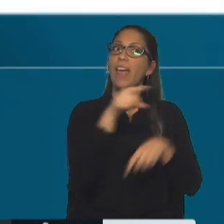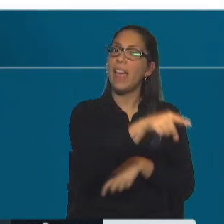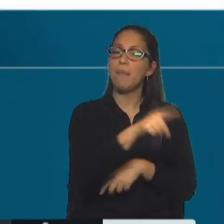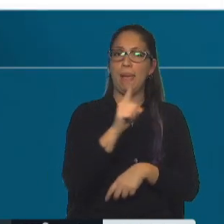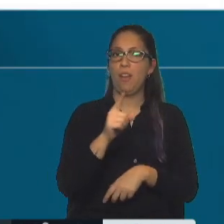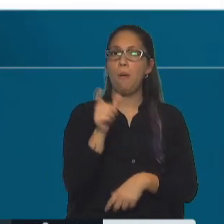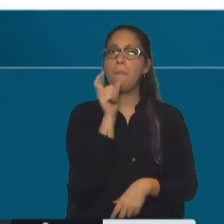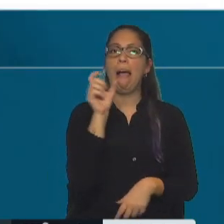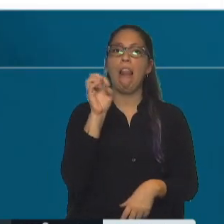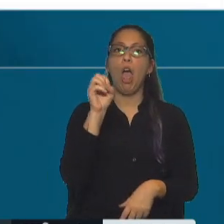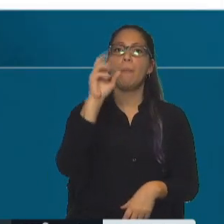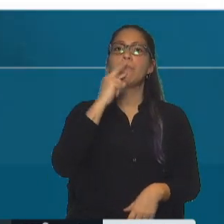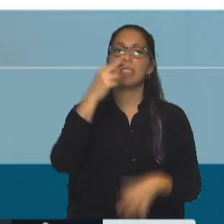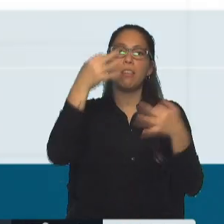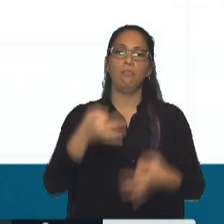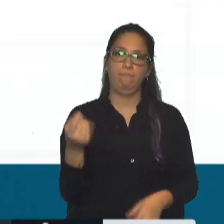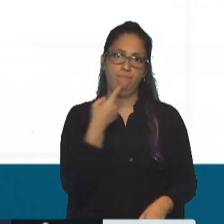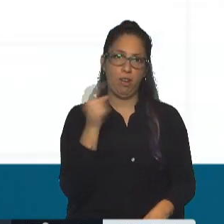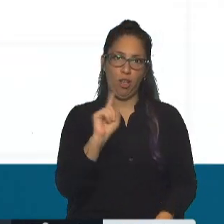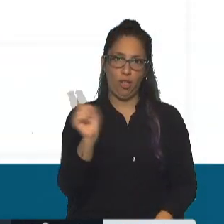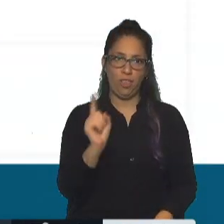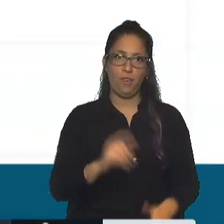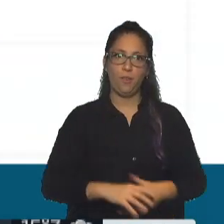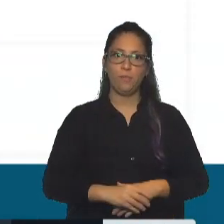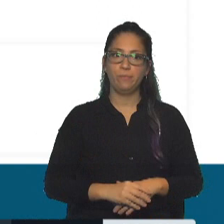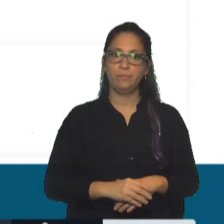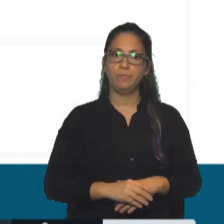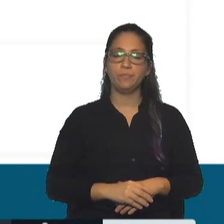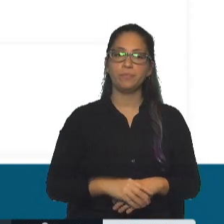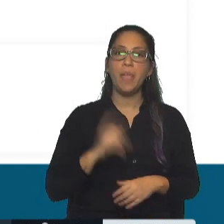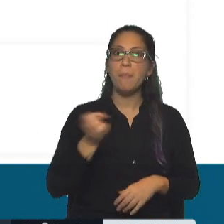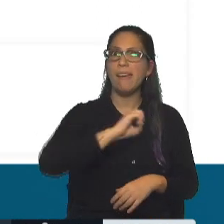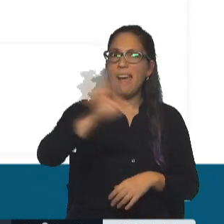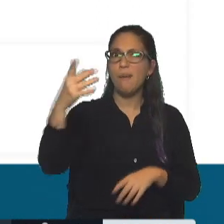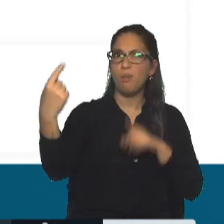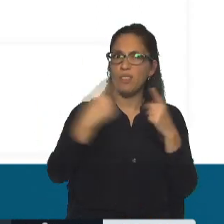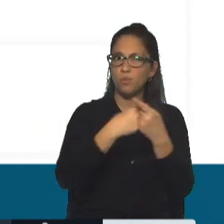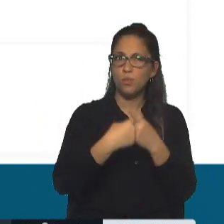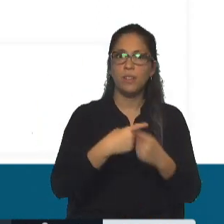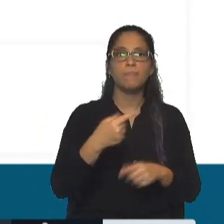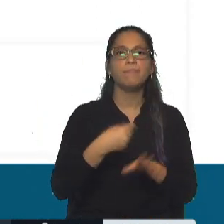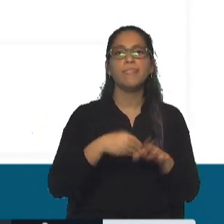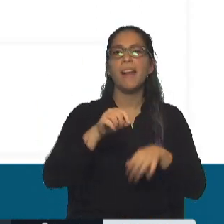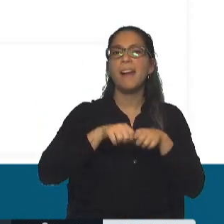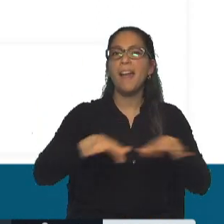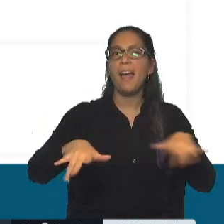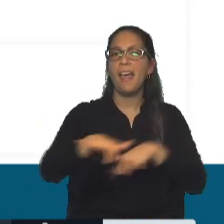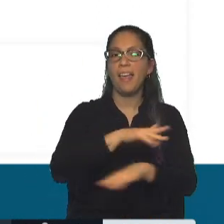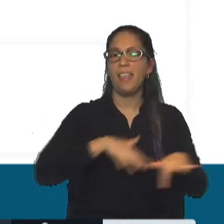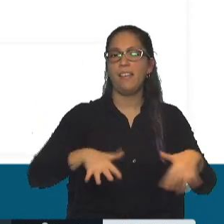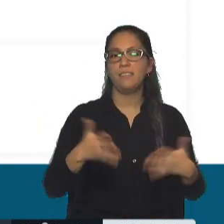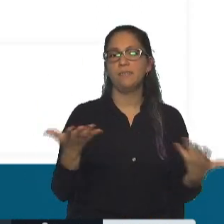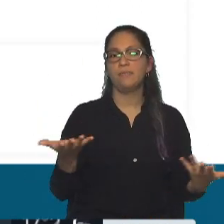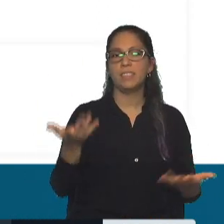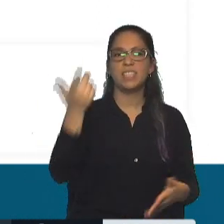la 125 y a la discusión con el campo. Otras repercusiones en las redes sociales. Bueno, qué ignorante